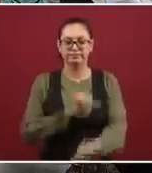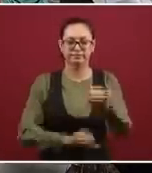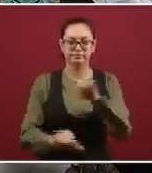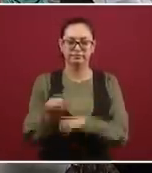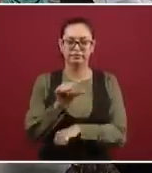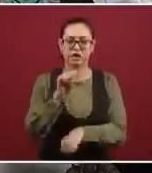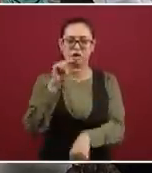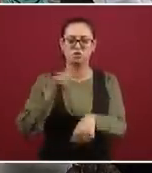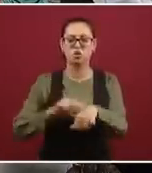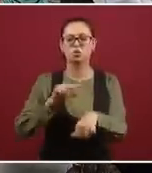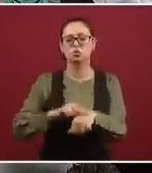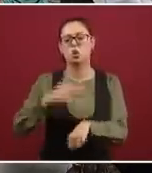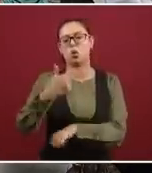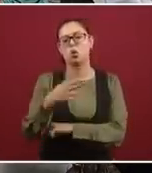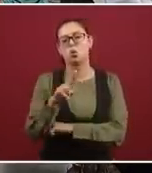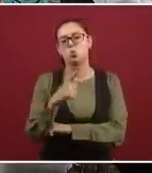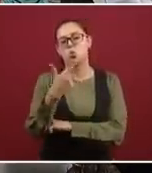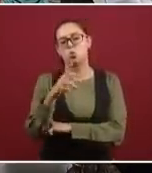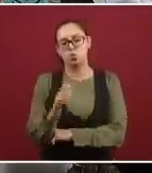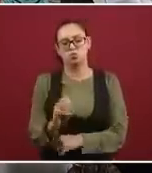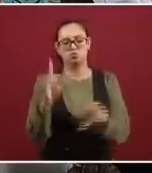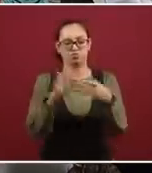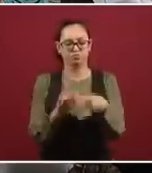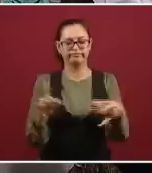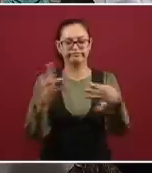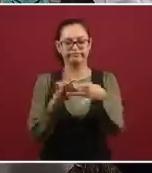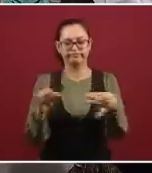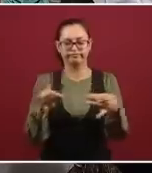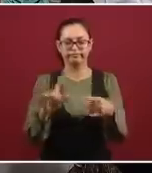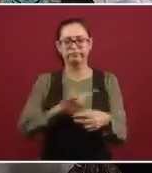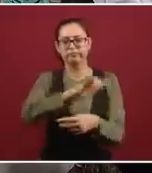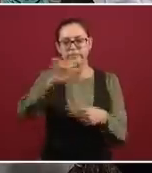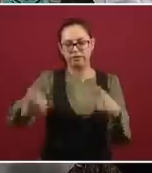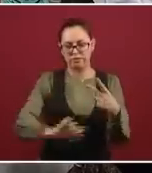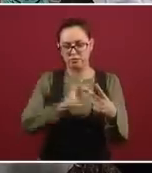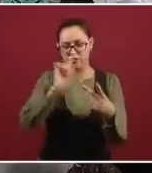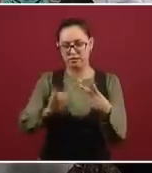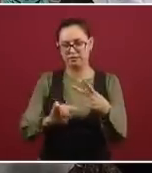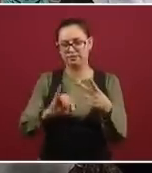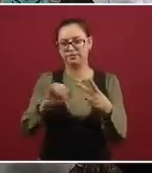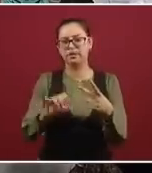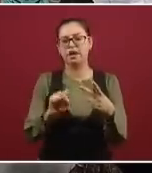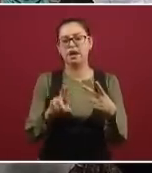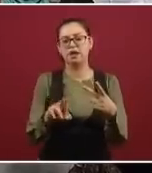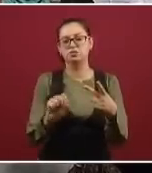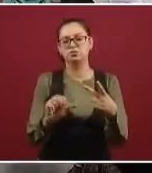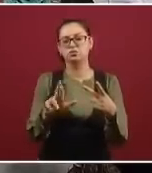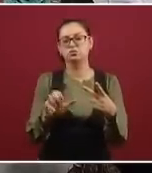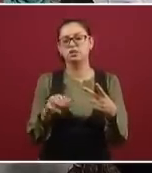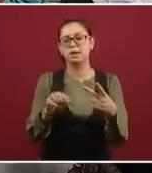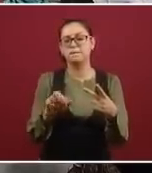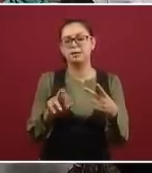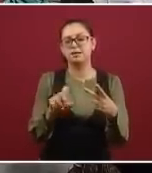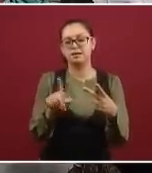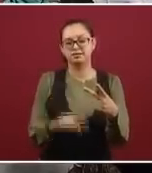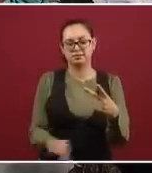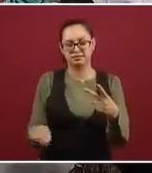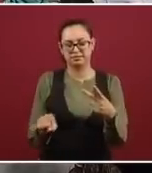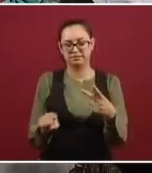él nos exponga y luego Jesús Ramírez Cuevas,